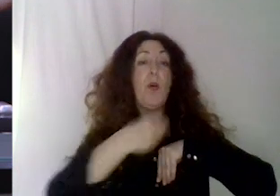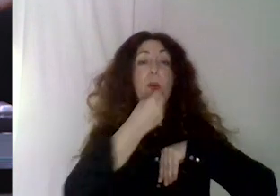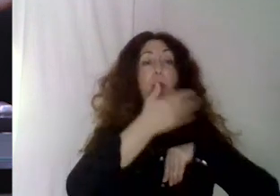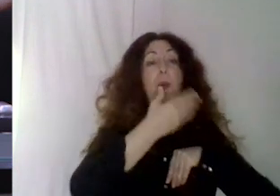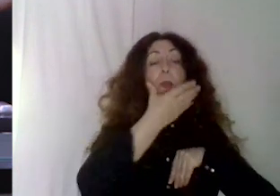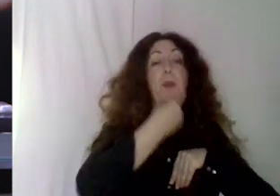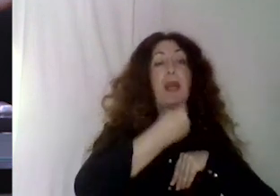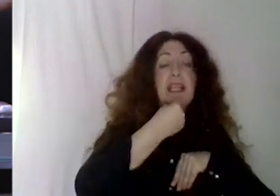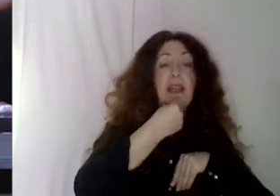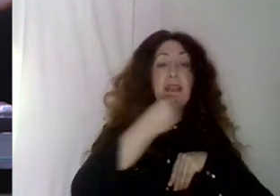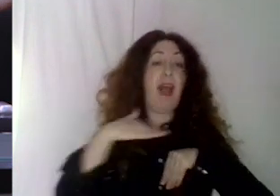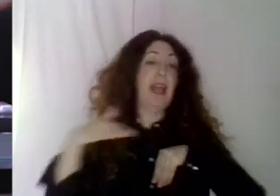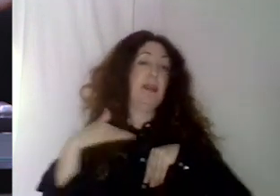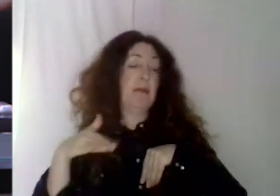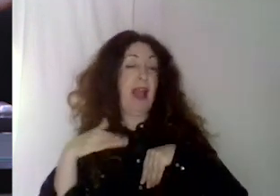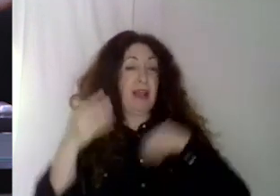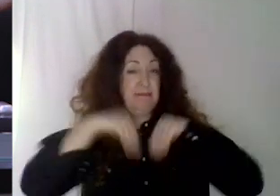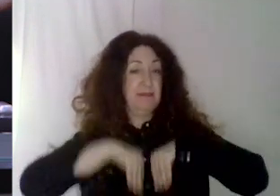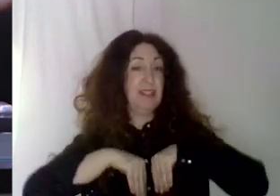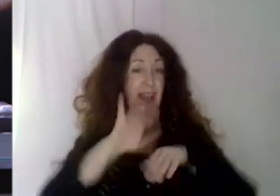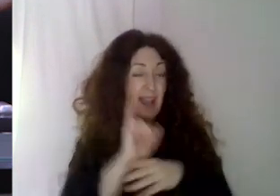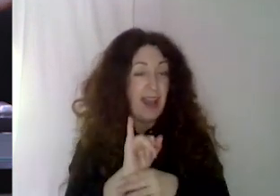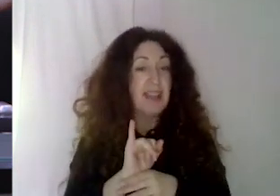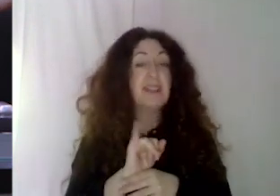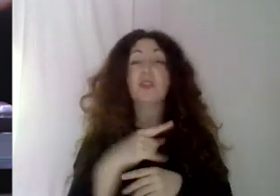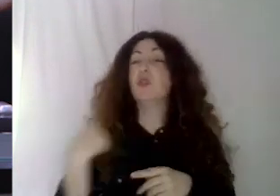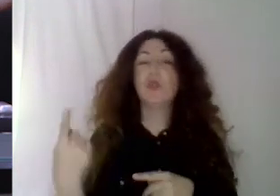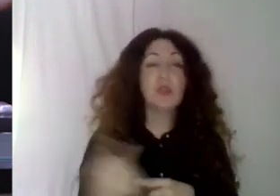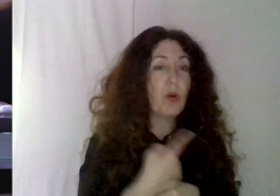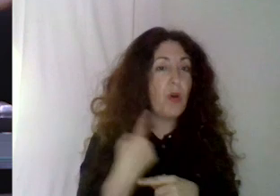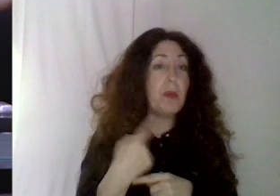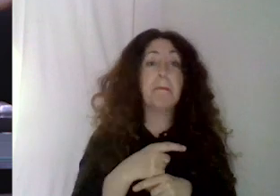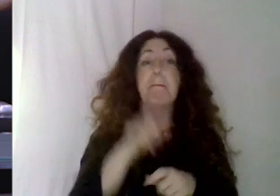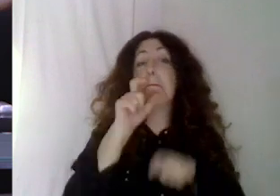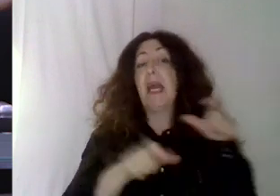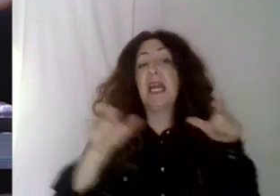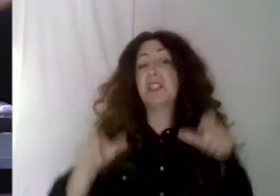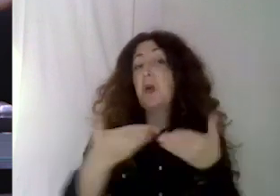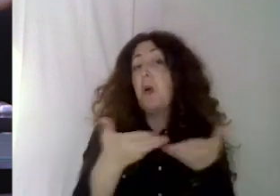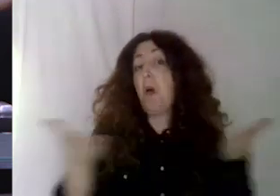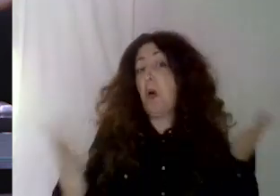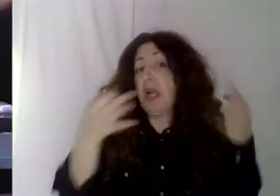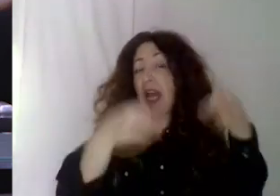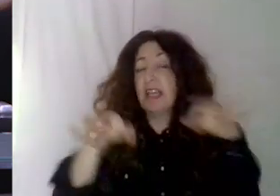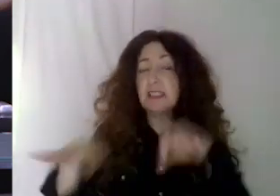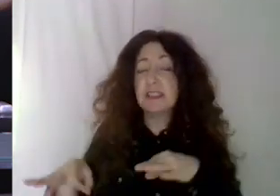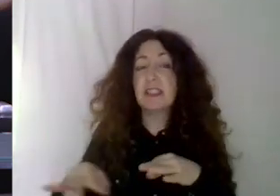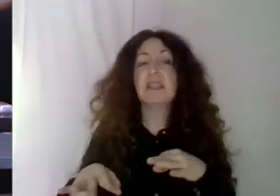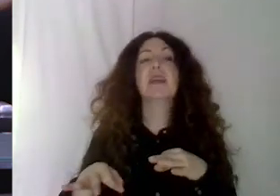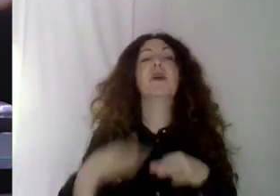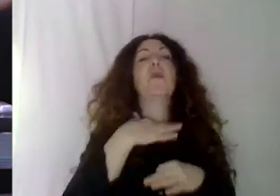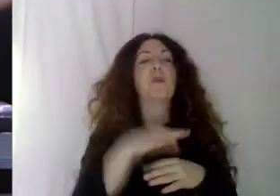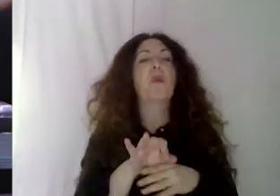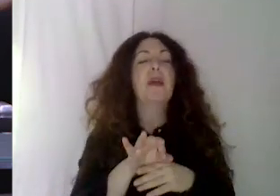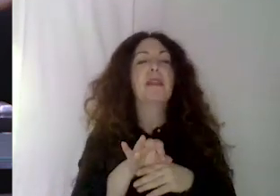mucho y atrae, pero yo creo que se debería llevar La belleza y el mal, como en todos nosotros,